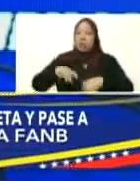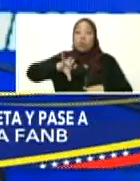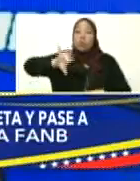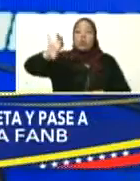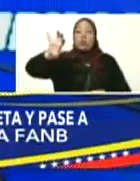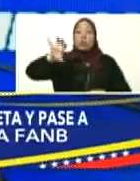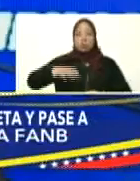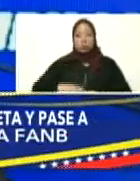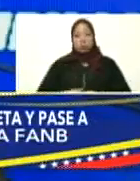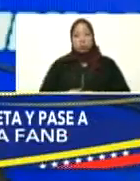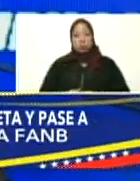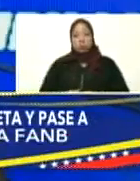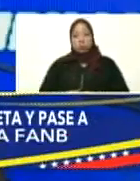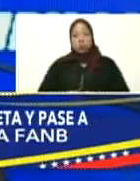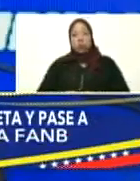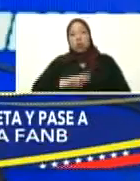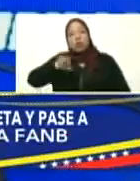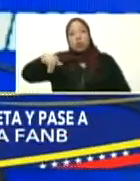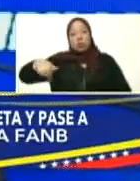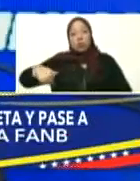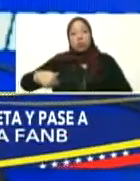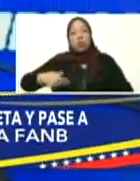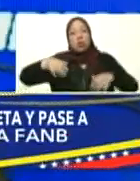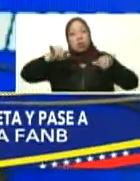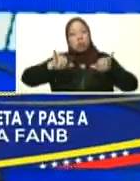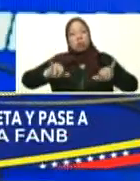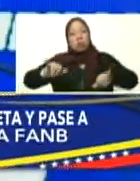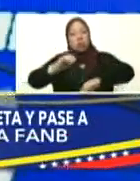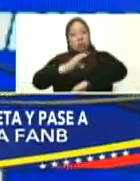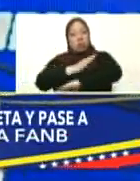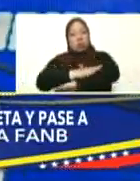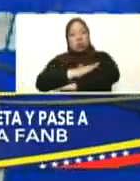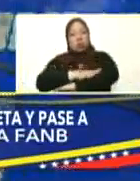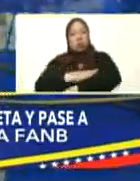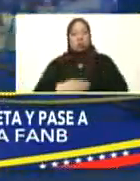Combatientes por la dignidad de un pueblo y al mismo tiempo los